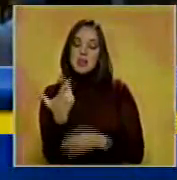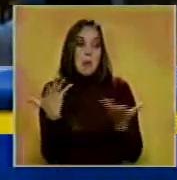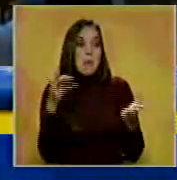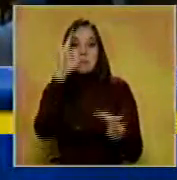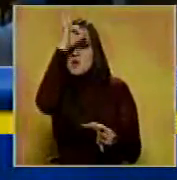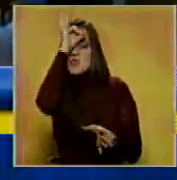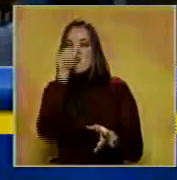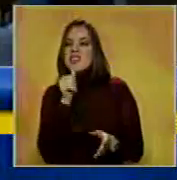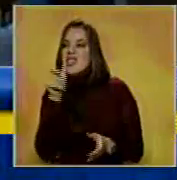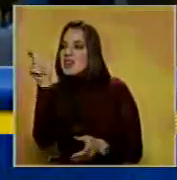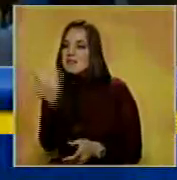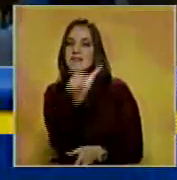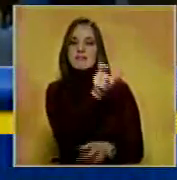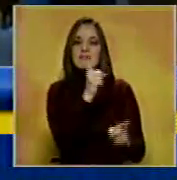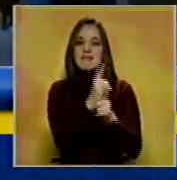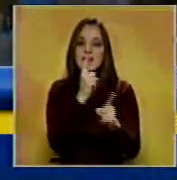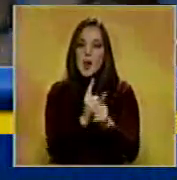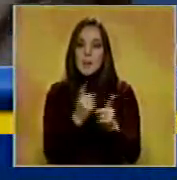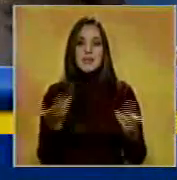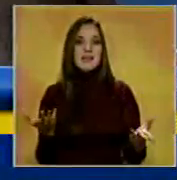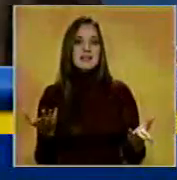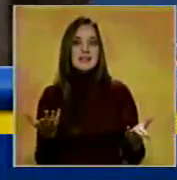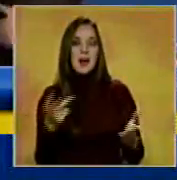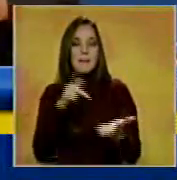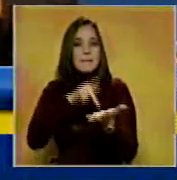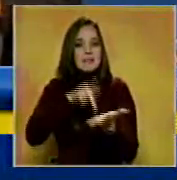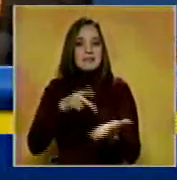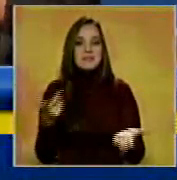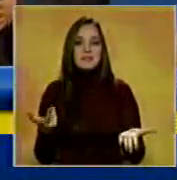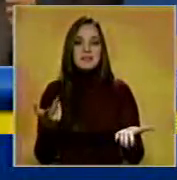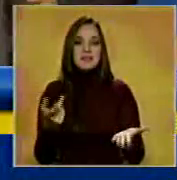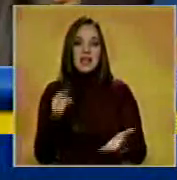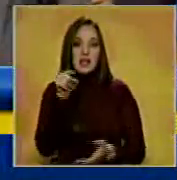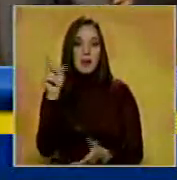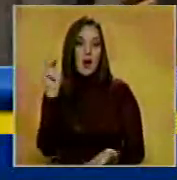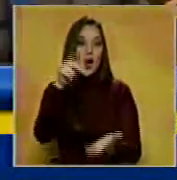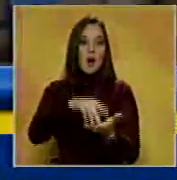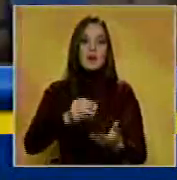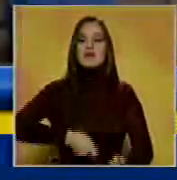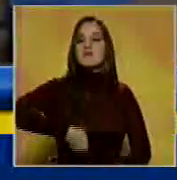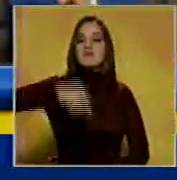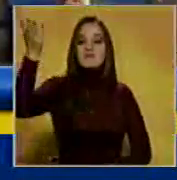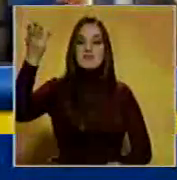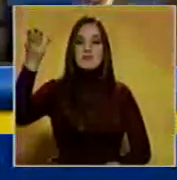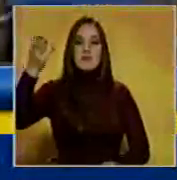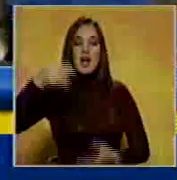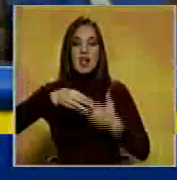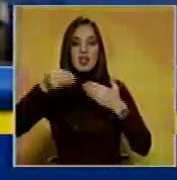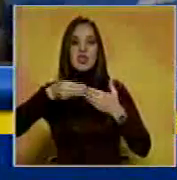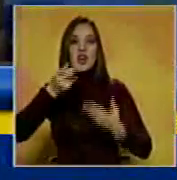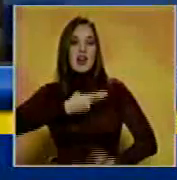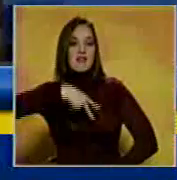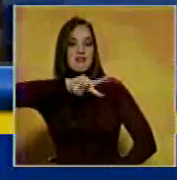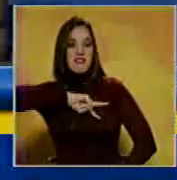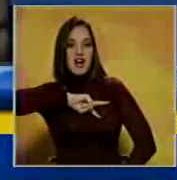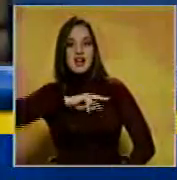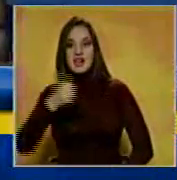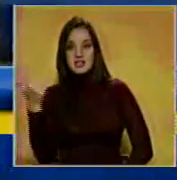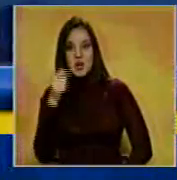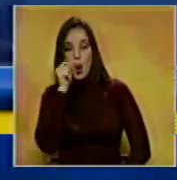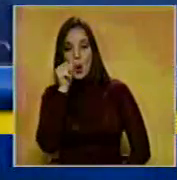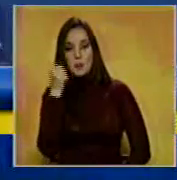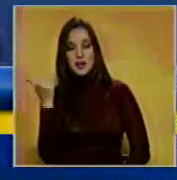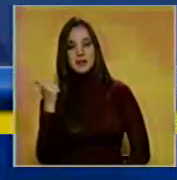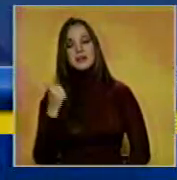conocen los candidatos. Durante la actividad, el comandante Lee Nielsen apareció en el escenario y le lanzó dólares falsos a Joseph